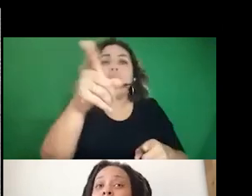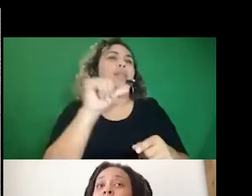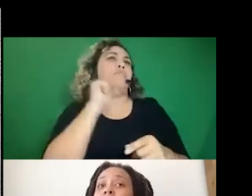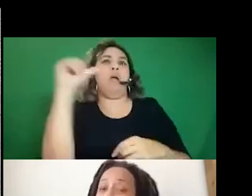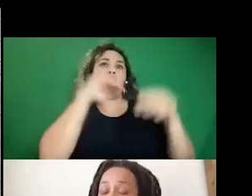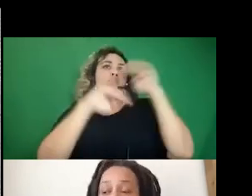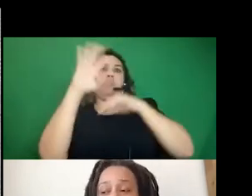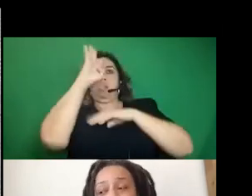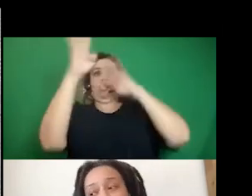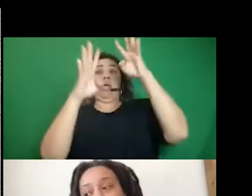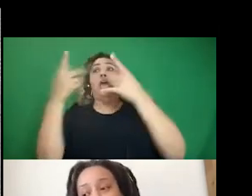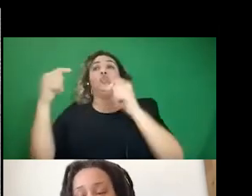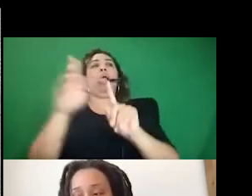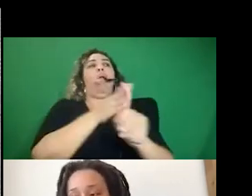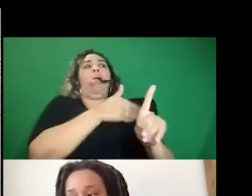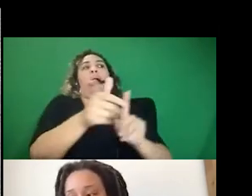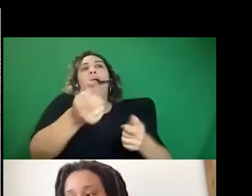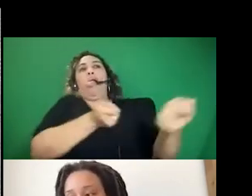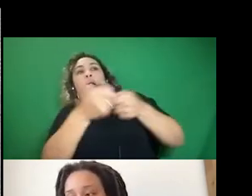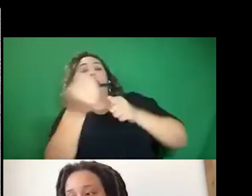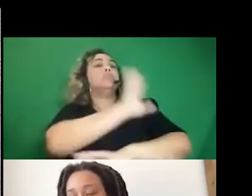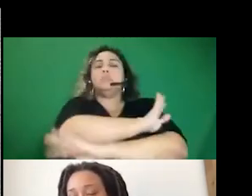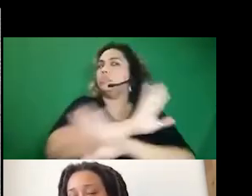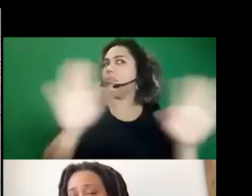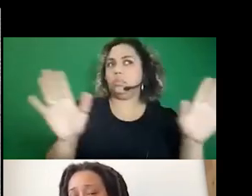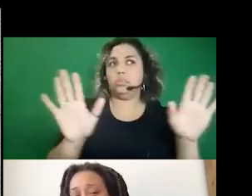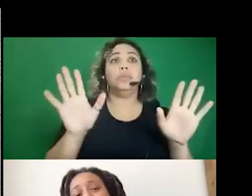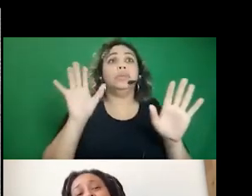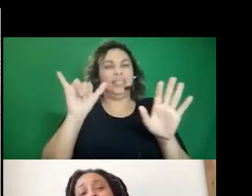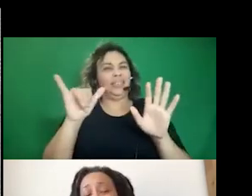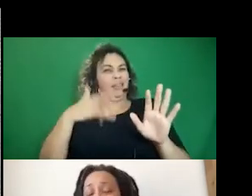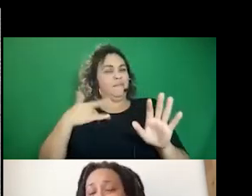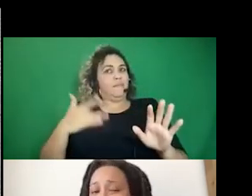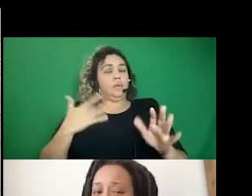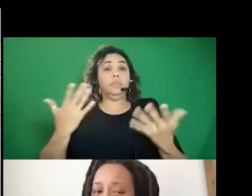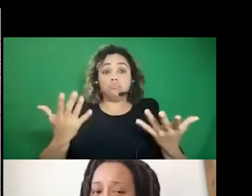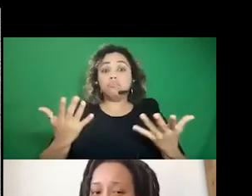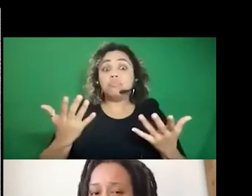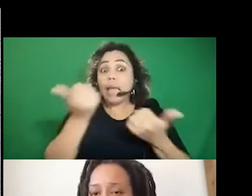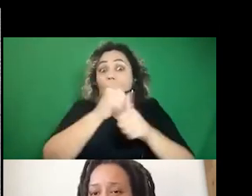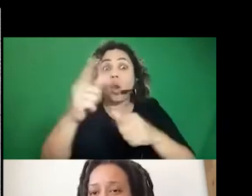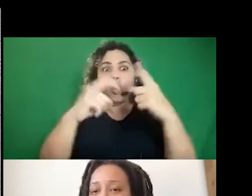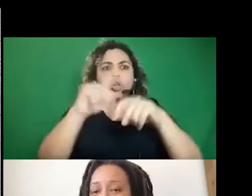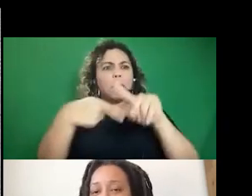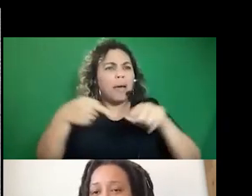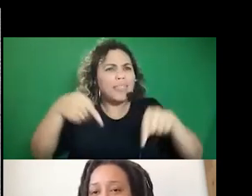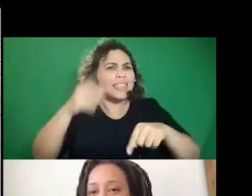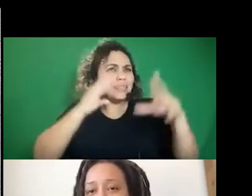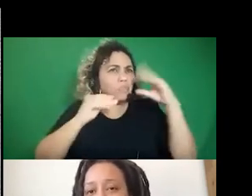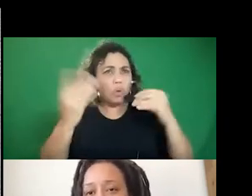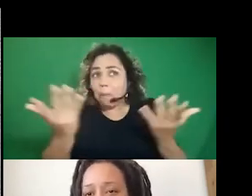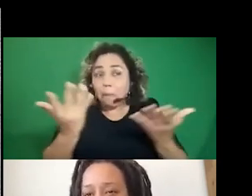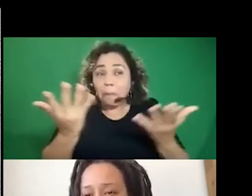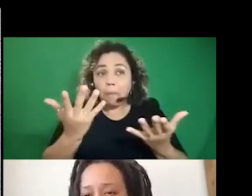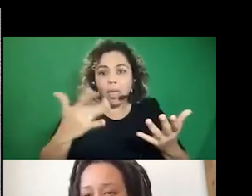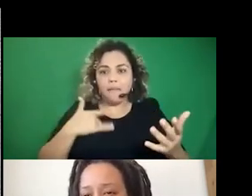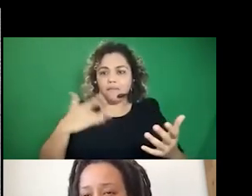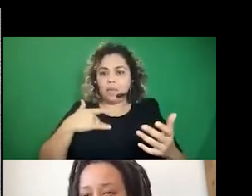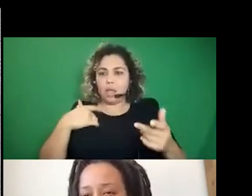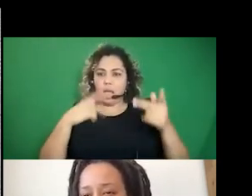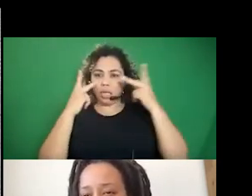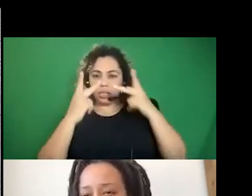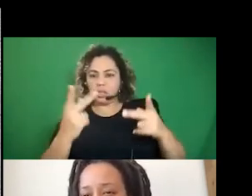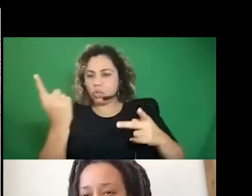la gente puede sanar y crear conversaciones más auténticas y no manipuladas como la las hay en los medios